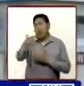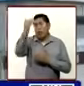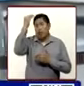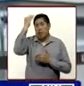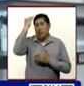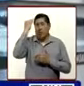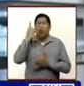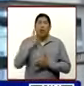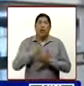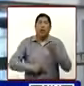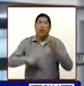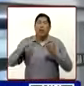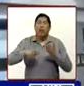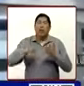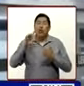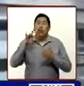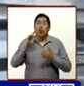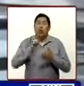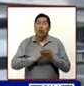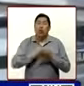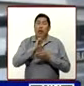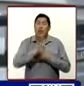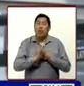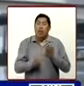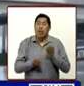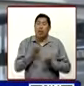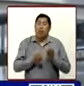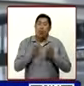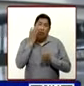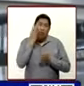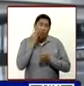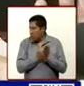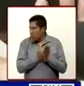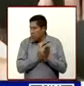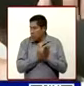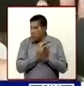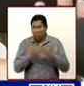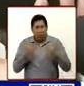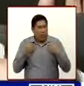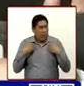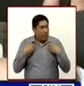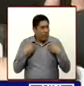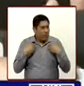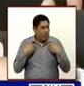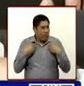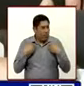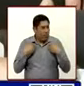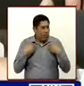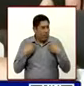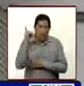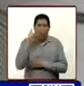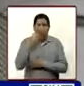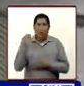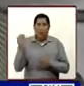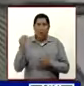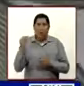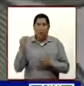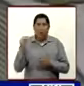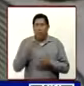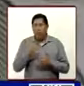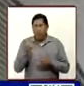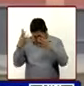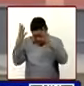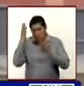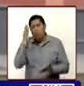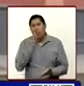intermedio. Lo que debía empezar el 8 de abril, que es la evaluación de méritos, ahora iniciará. Hemos tenido recortes que se transmiten. Y otra, el